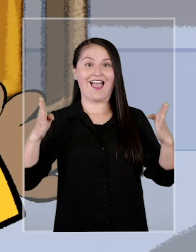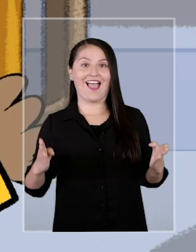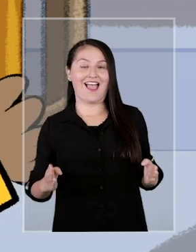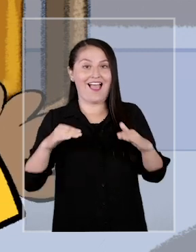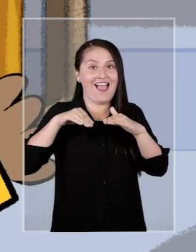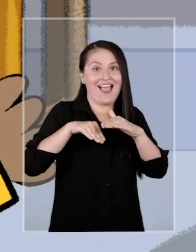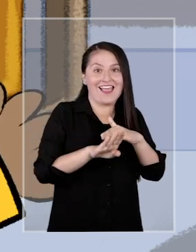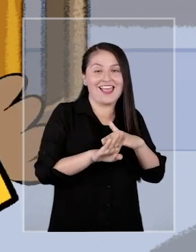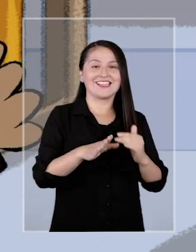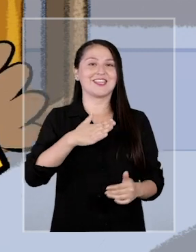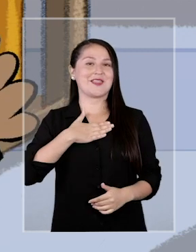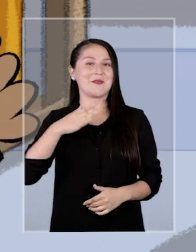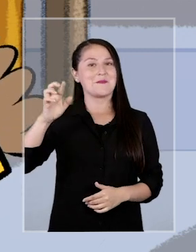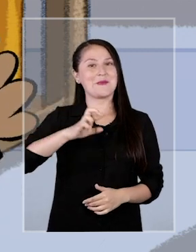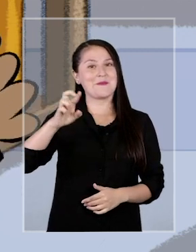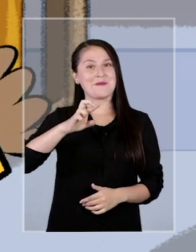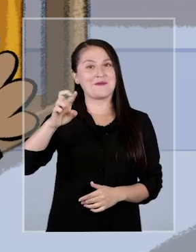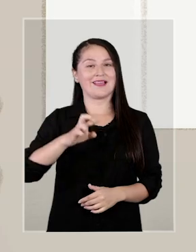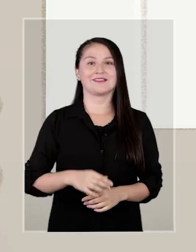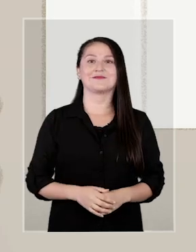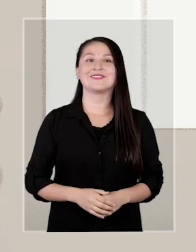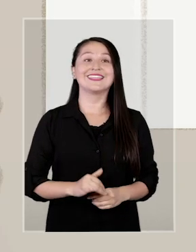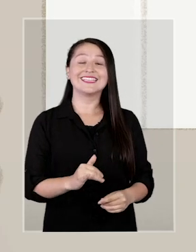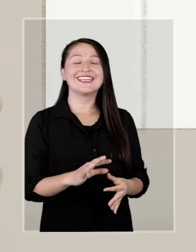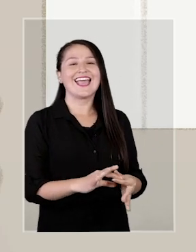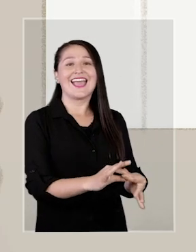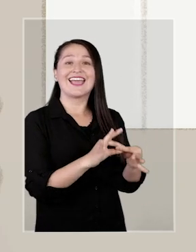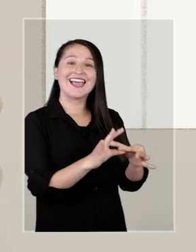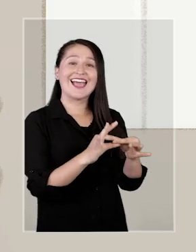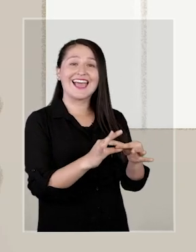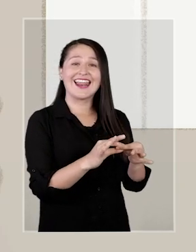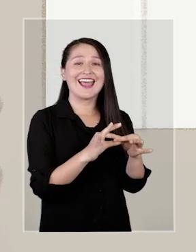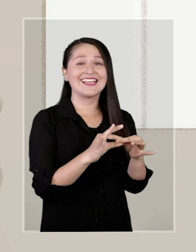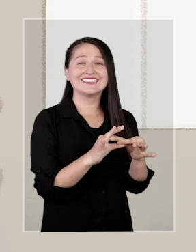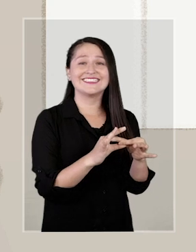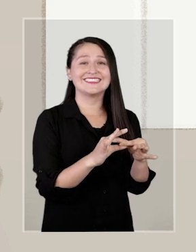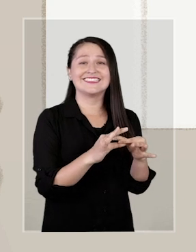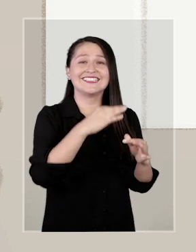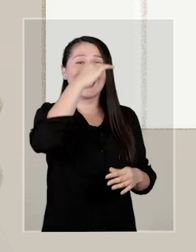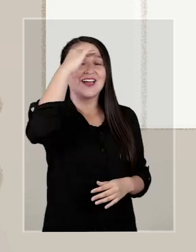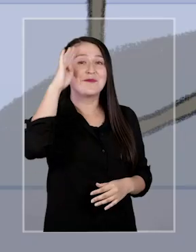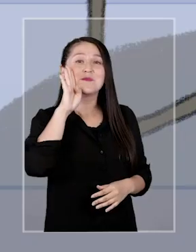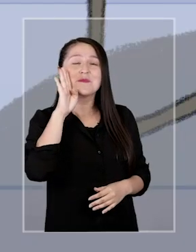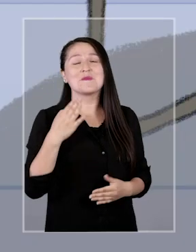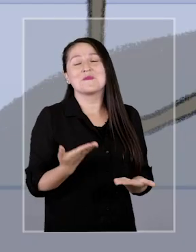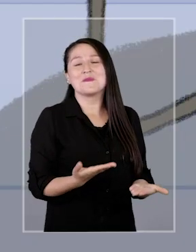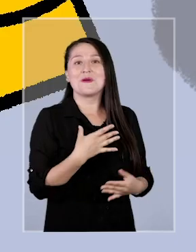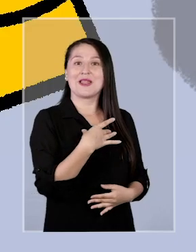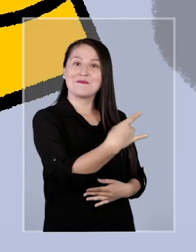¡Bienvenidos al garage de mi papi! ¡Exacto! Gracias, Mina, por invitarnos.